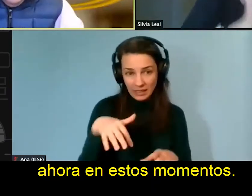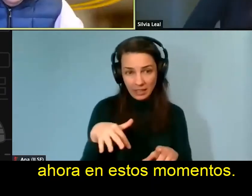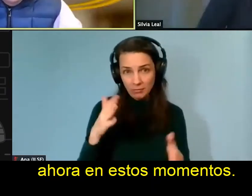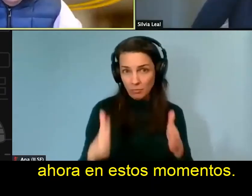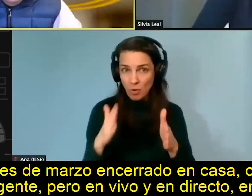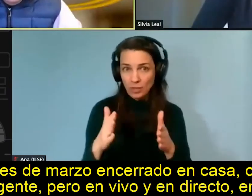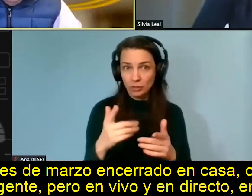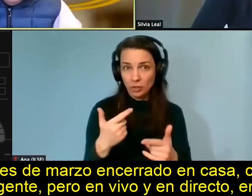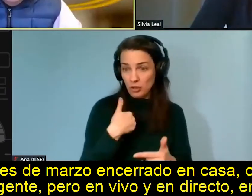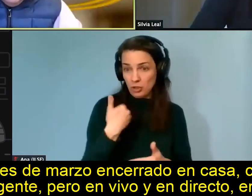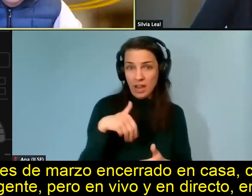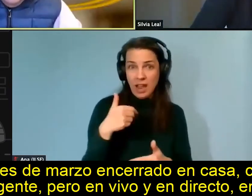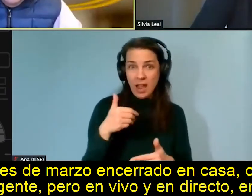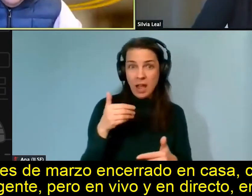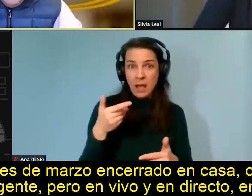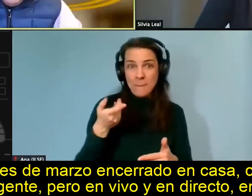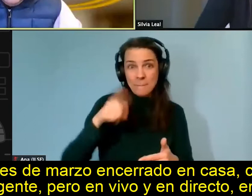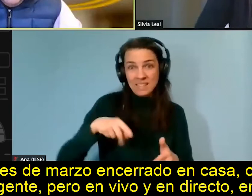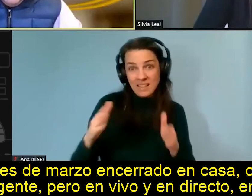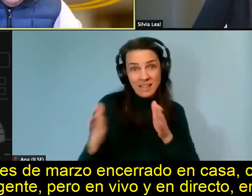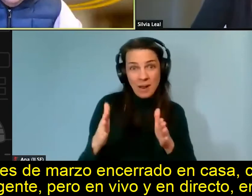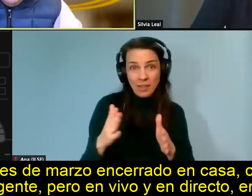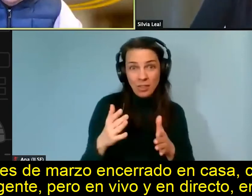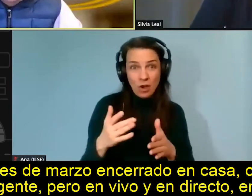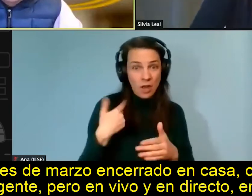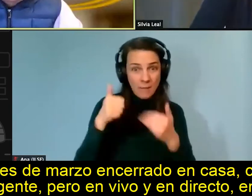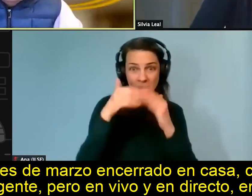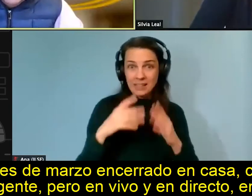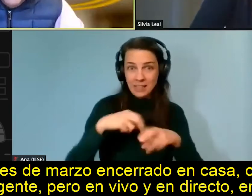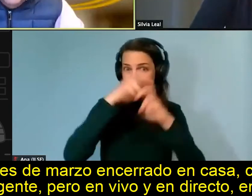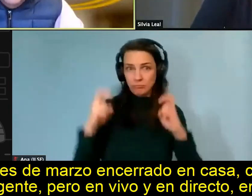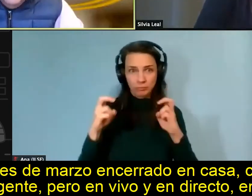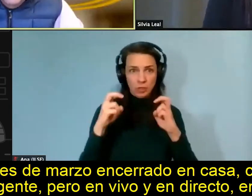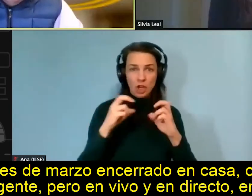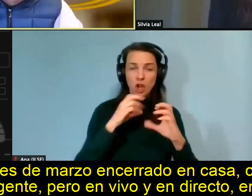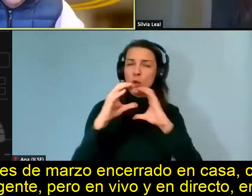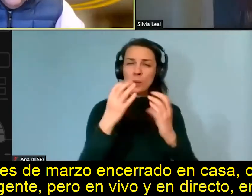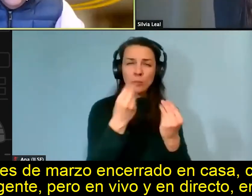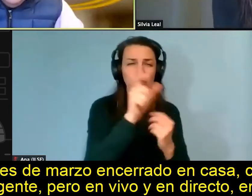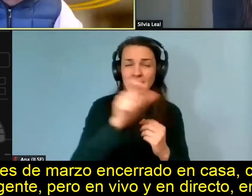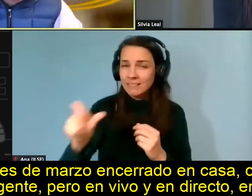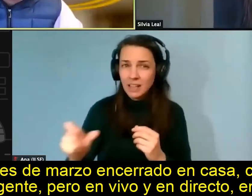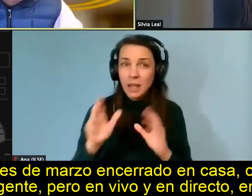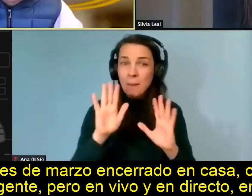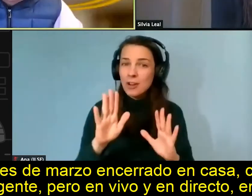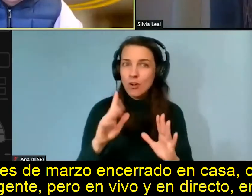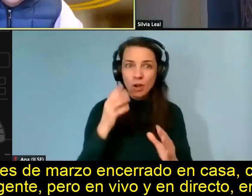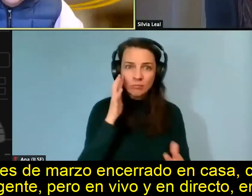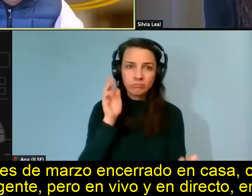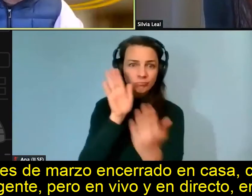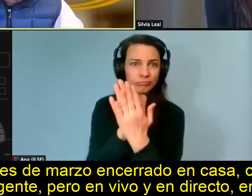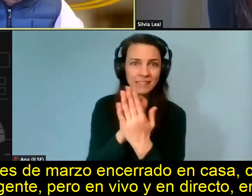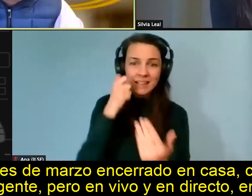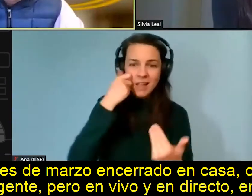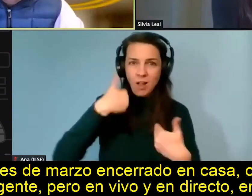momentos. Yo llevo desde el mes de marzo encerrado en casa, comunicándome con mucha gente, pero en vivo y en directo, en